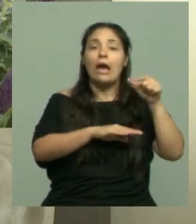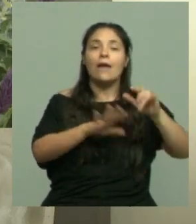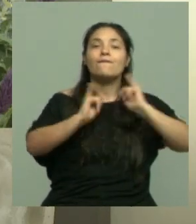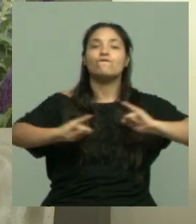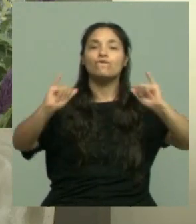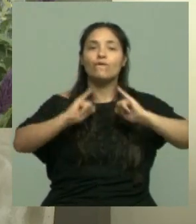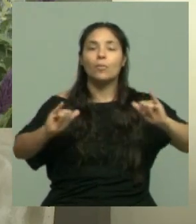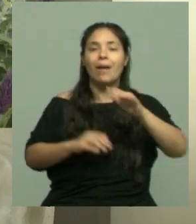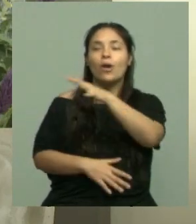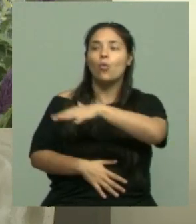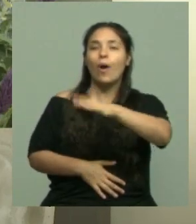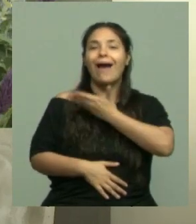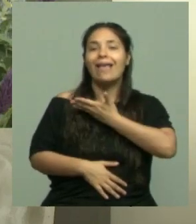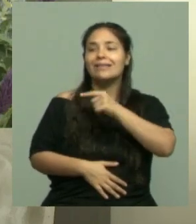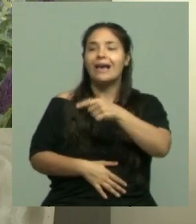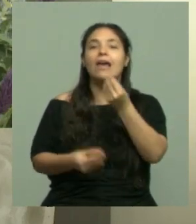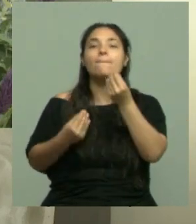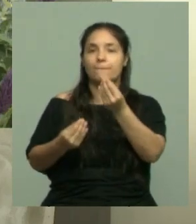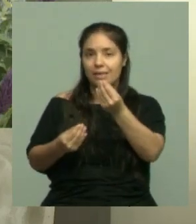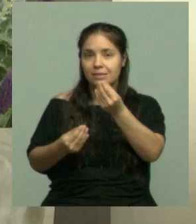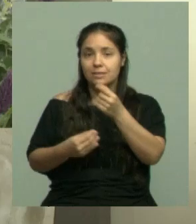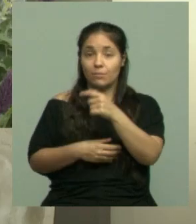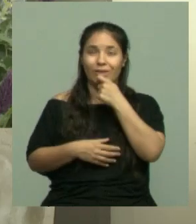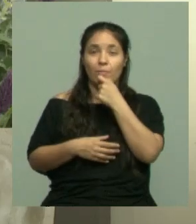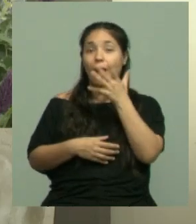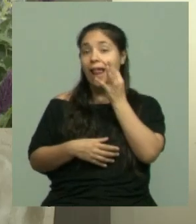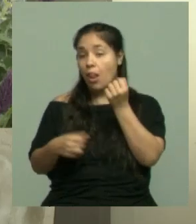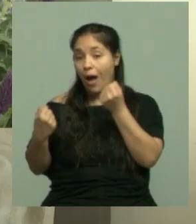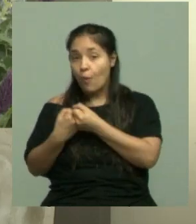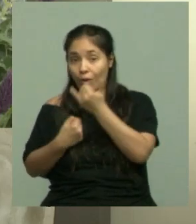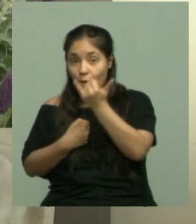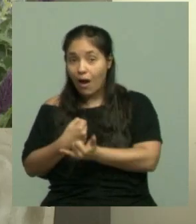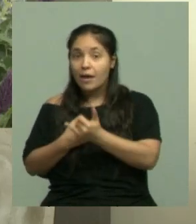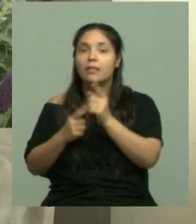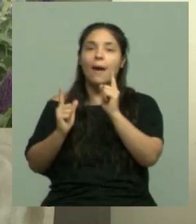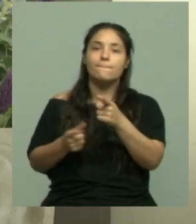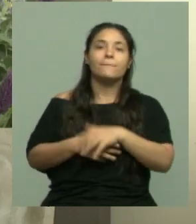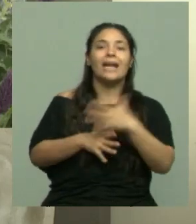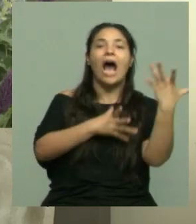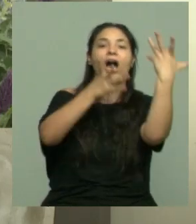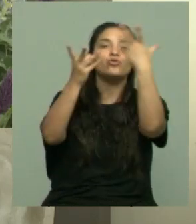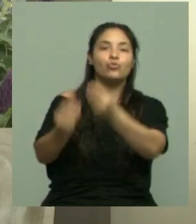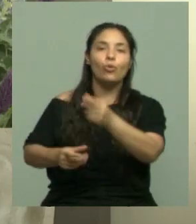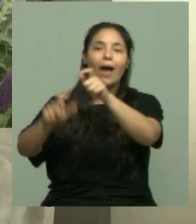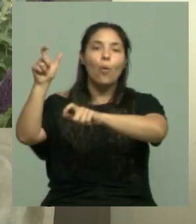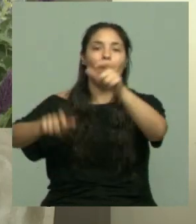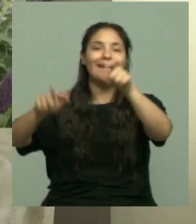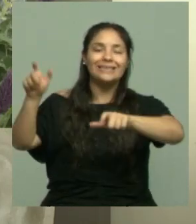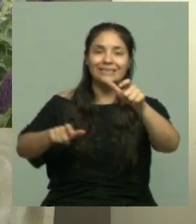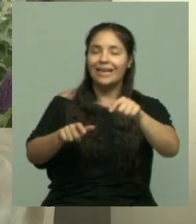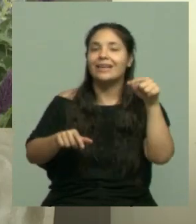decías vos esto de garantizar si hay una tregua y lo inmediato que sería la ayuda humanitaria, que se cumplan todos los puntos,